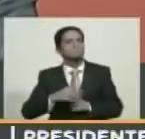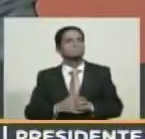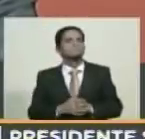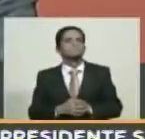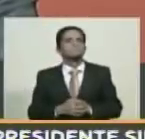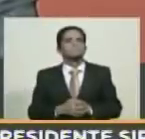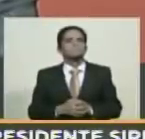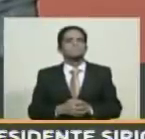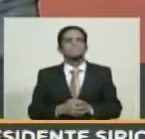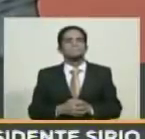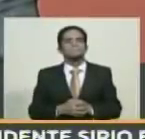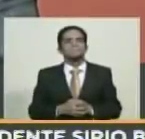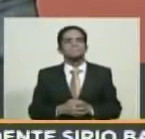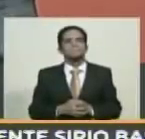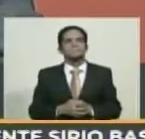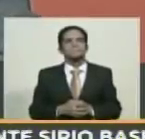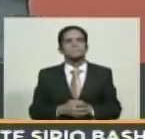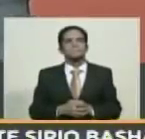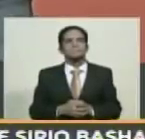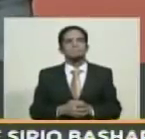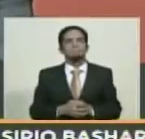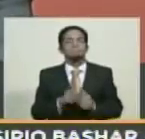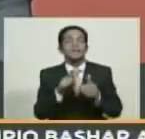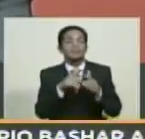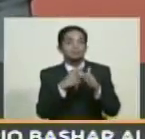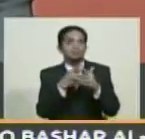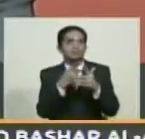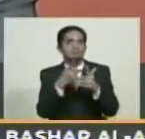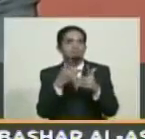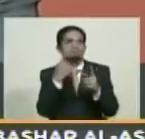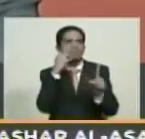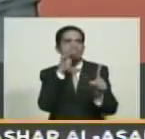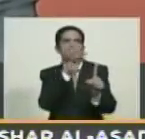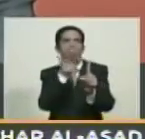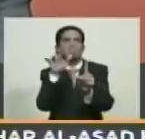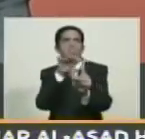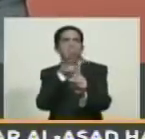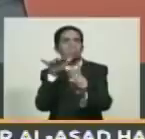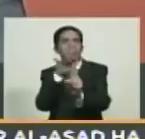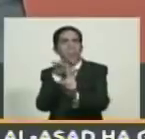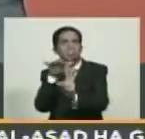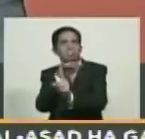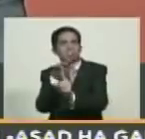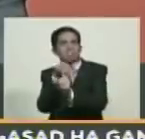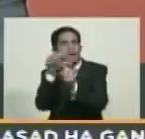Se derrumba el castillo de naipes de la fake news, de la supuesta crisis humanitaria.